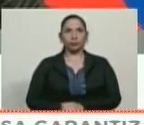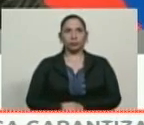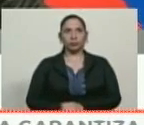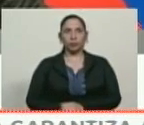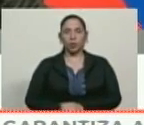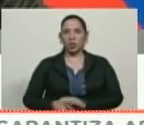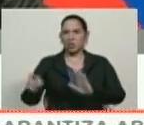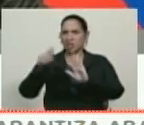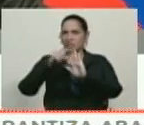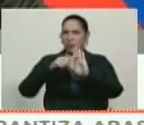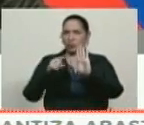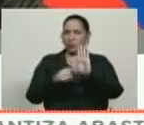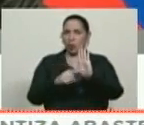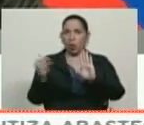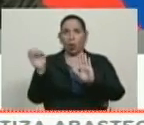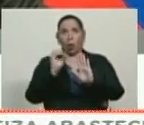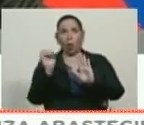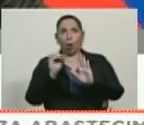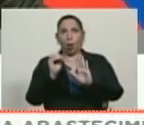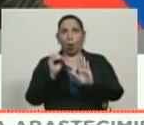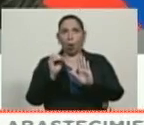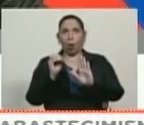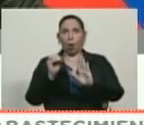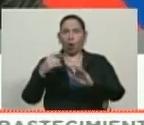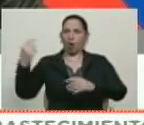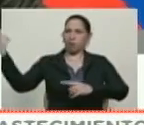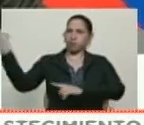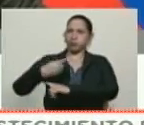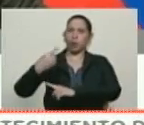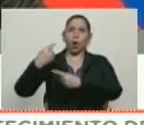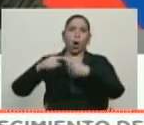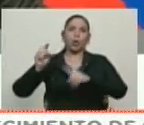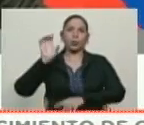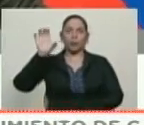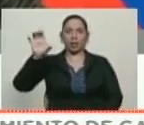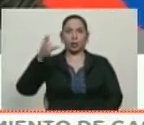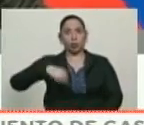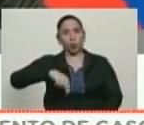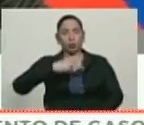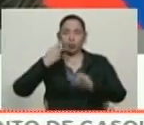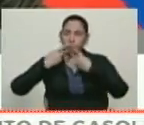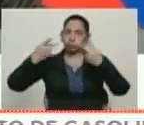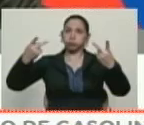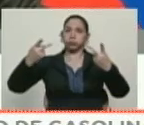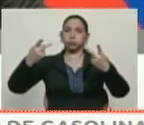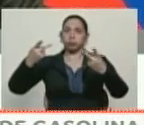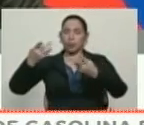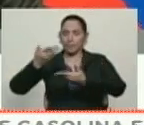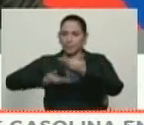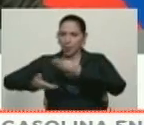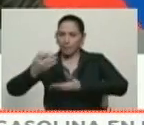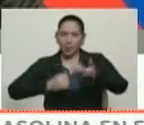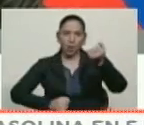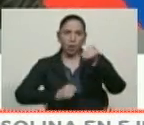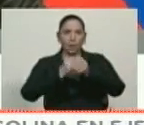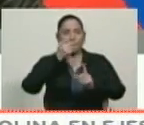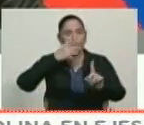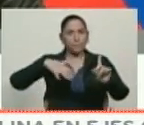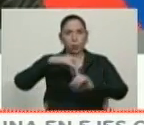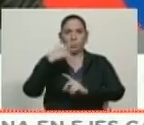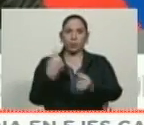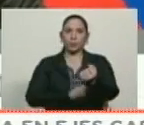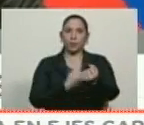instrucciones y, por supuesto, sin ultimátums de afuera. Hemos manifestado nuestra solidaridad con el pueblo hermano